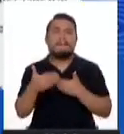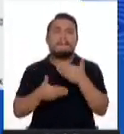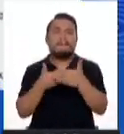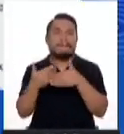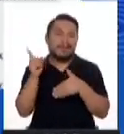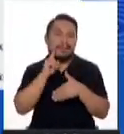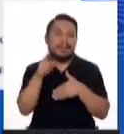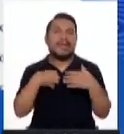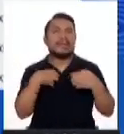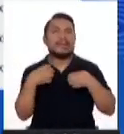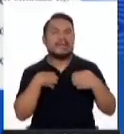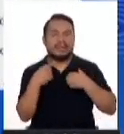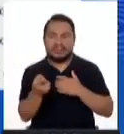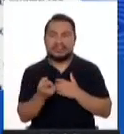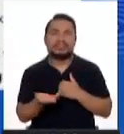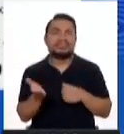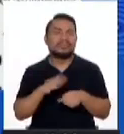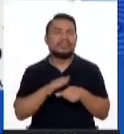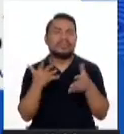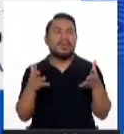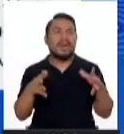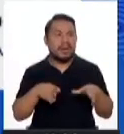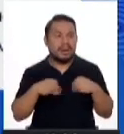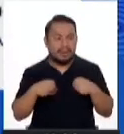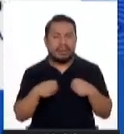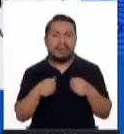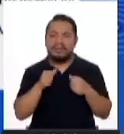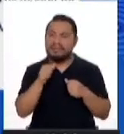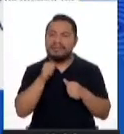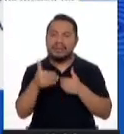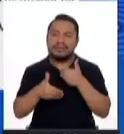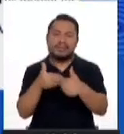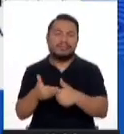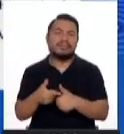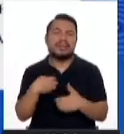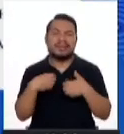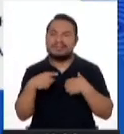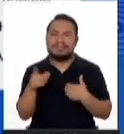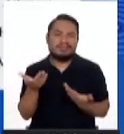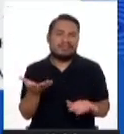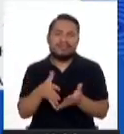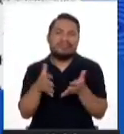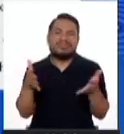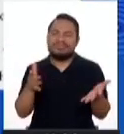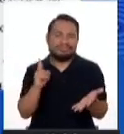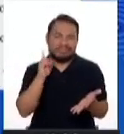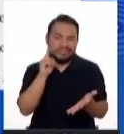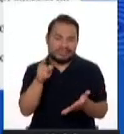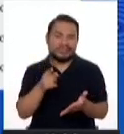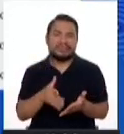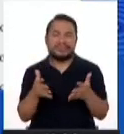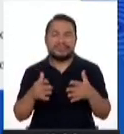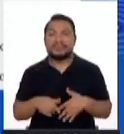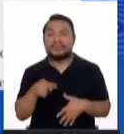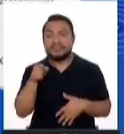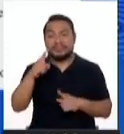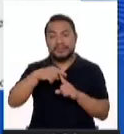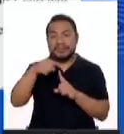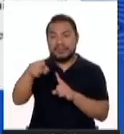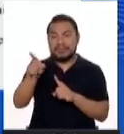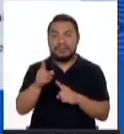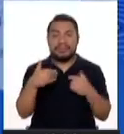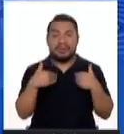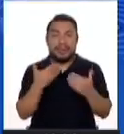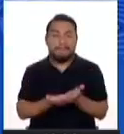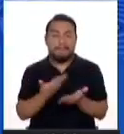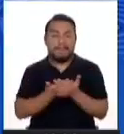para quejarse sobre no haber recibido suficiente proceso. Asimismo, señala que Toledo Manrique no cumple con